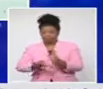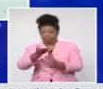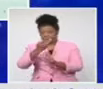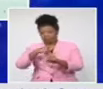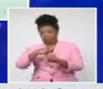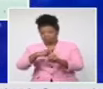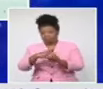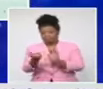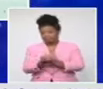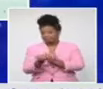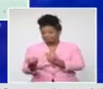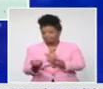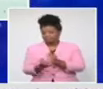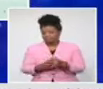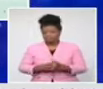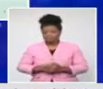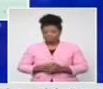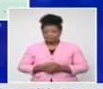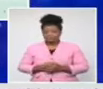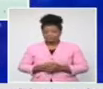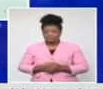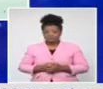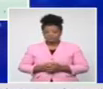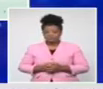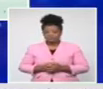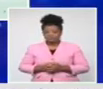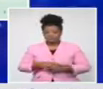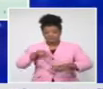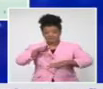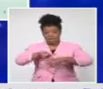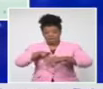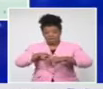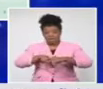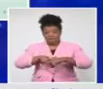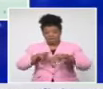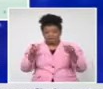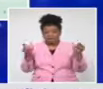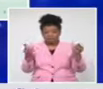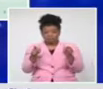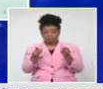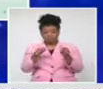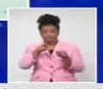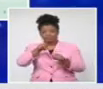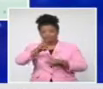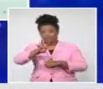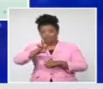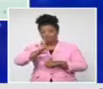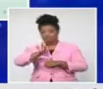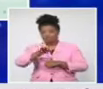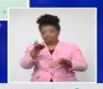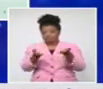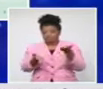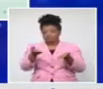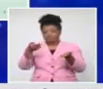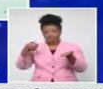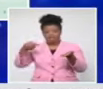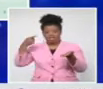confirmando diariamente. La Habana disminuye en 138 con respecto al día anterior.